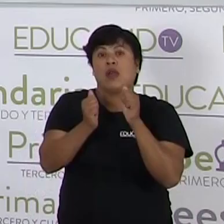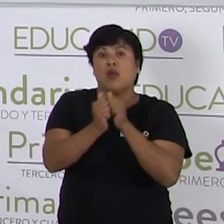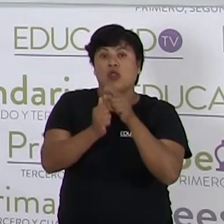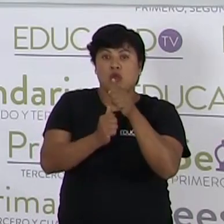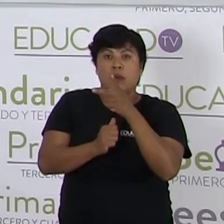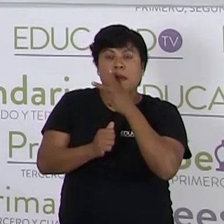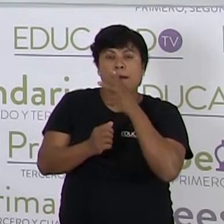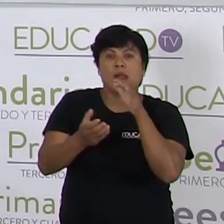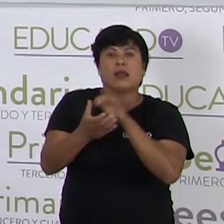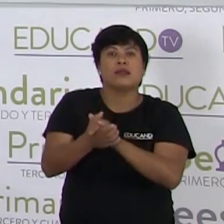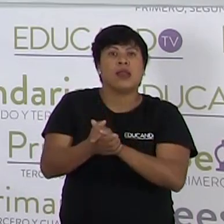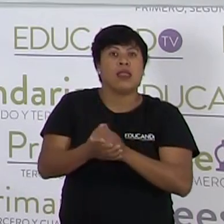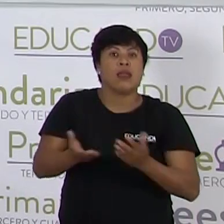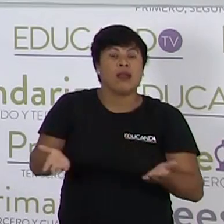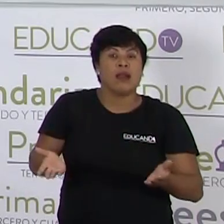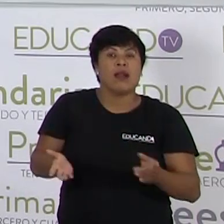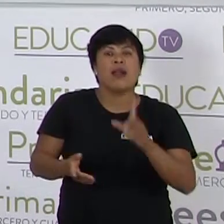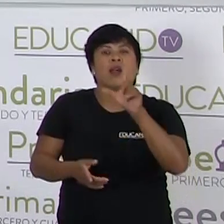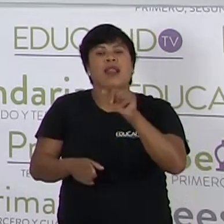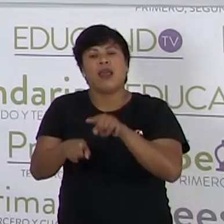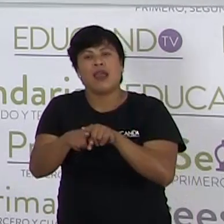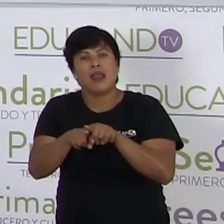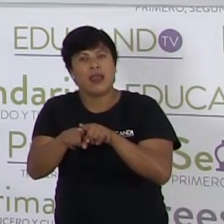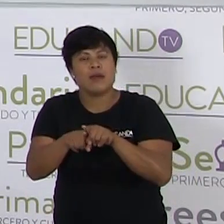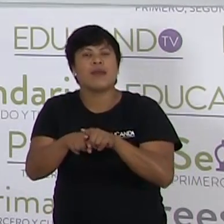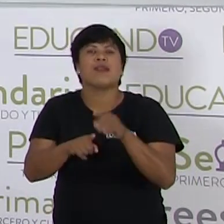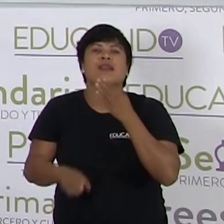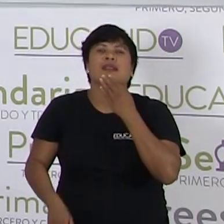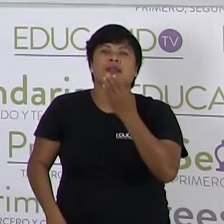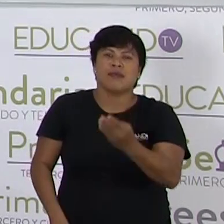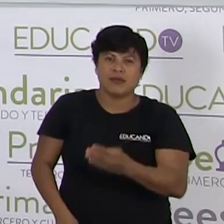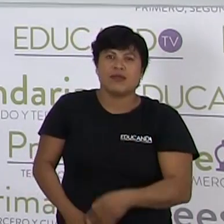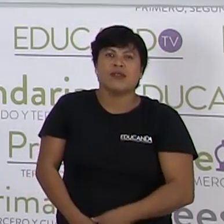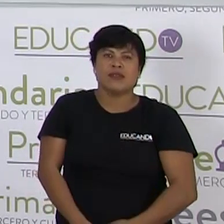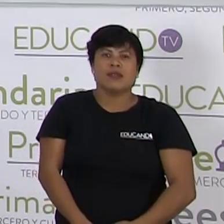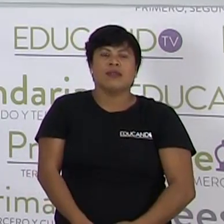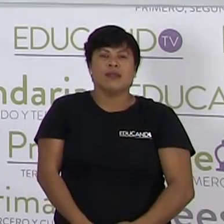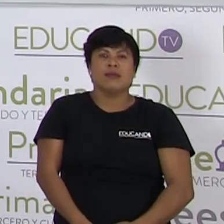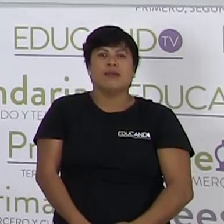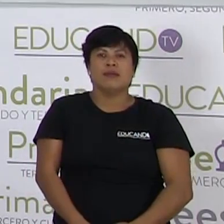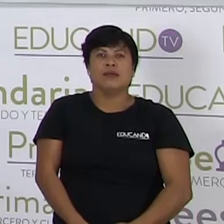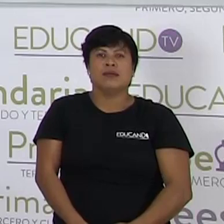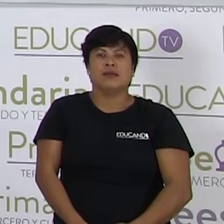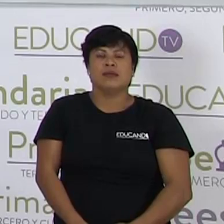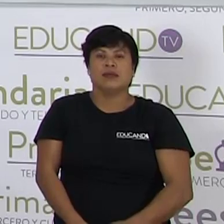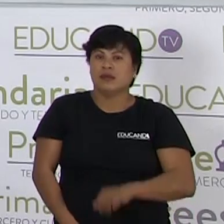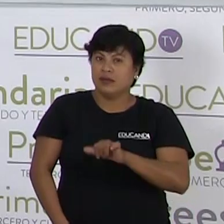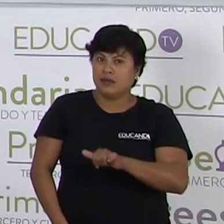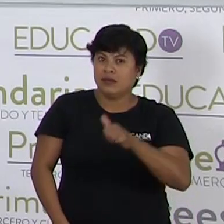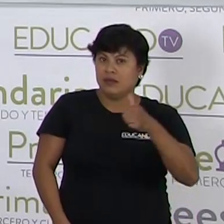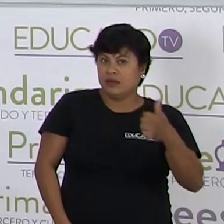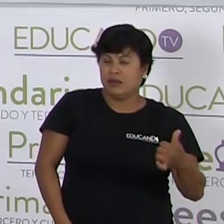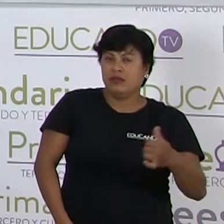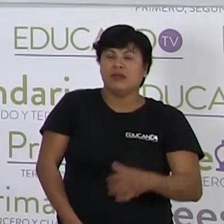casada? La hermana, muy bien. Dice la